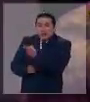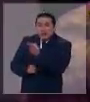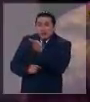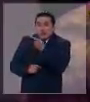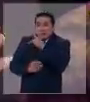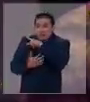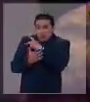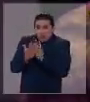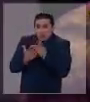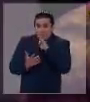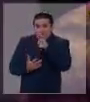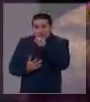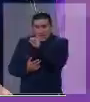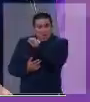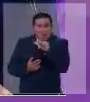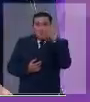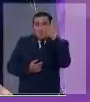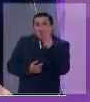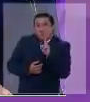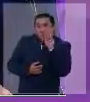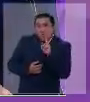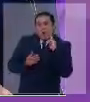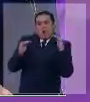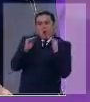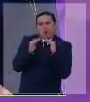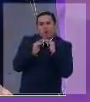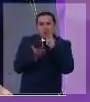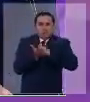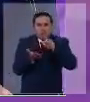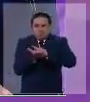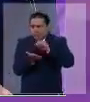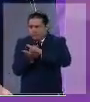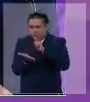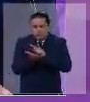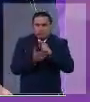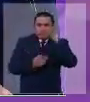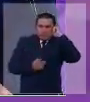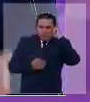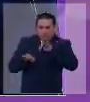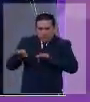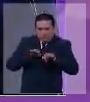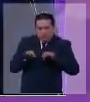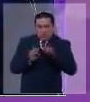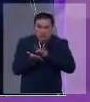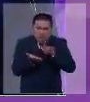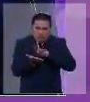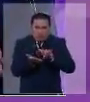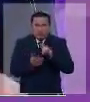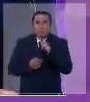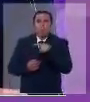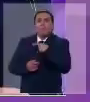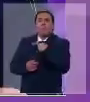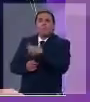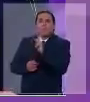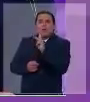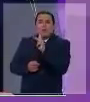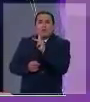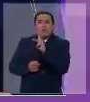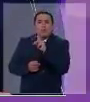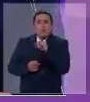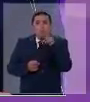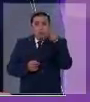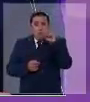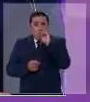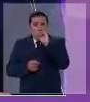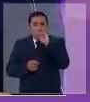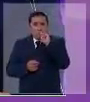Sí. Es un ejemplo de lo que nos pasa en el país. Sin embargo, está pendiente la ratificación del convenio 189 de la Organización Internacional del